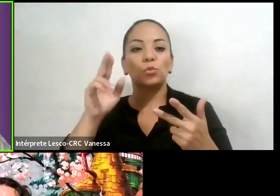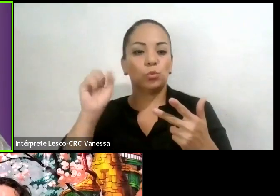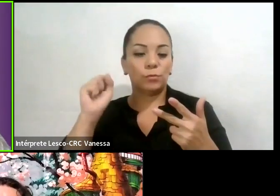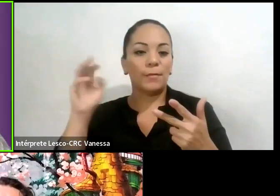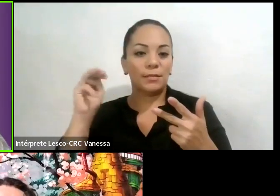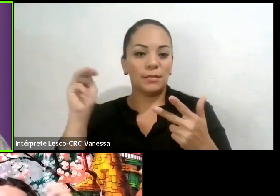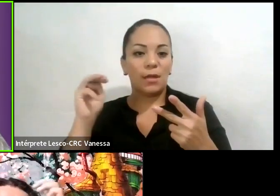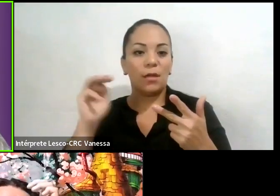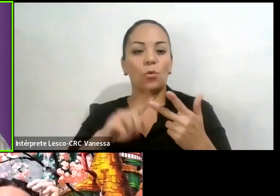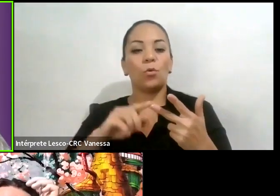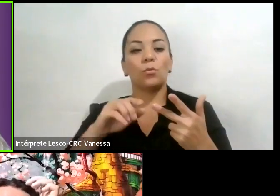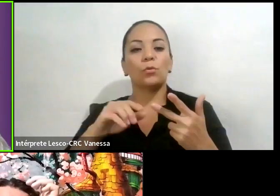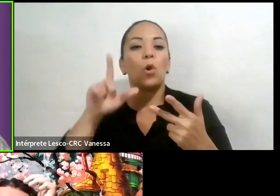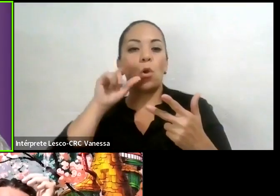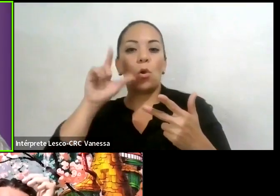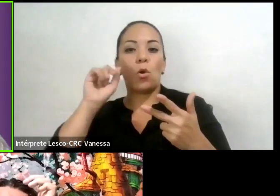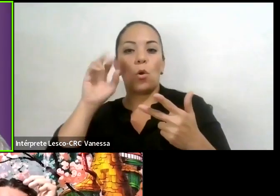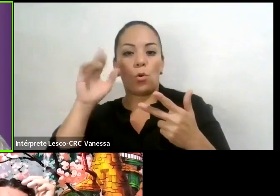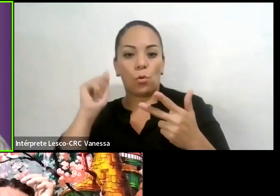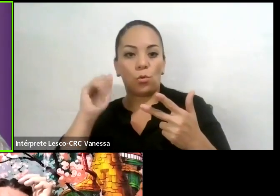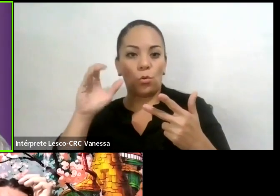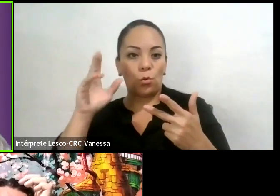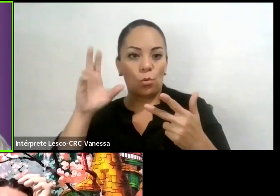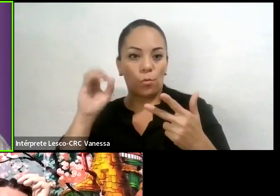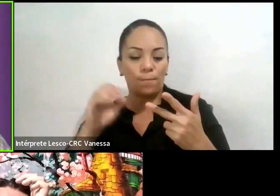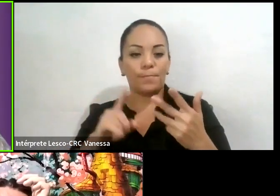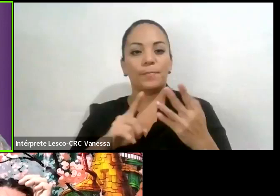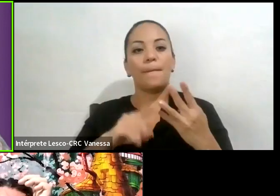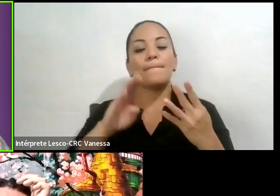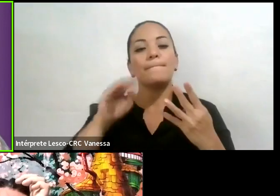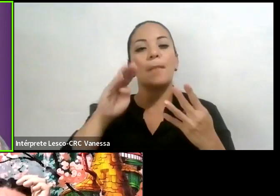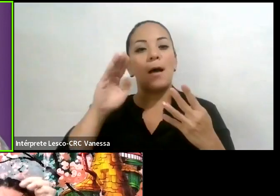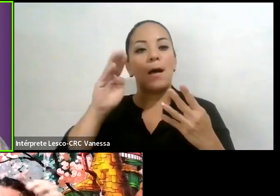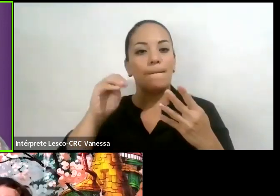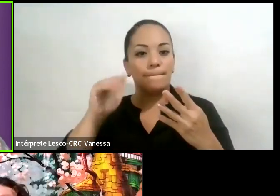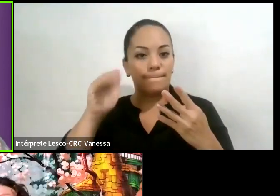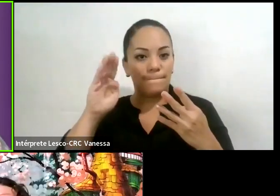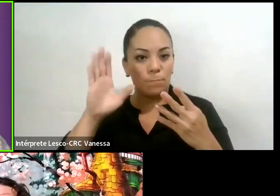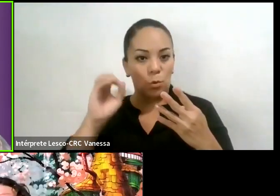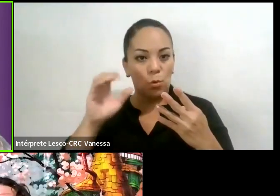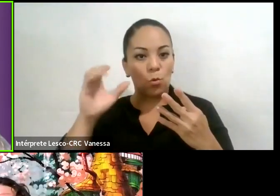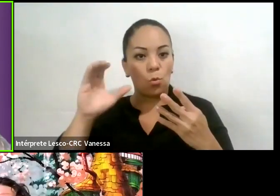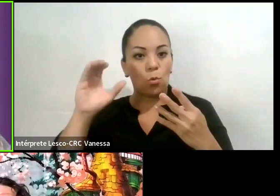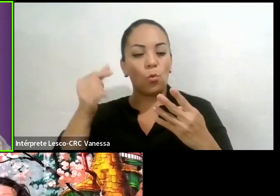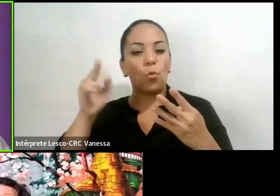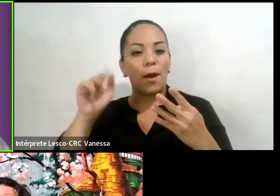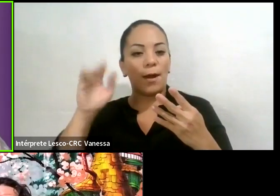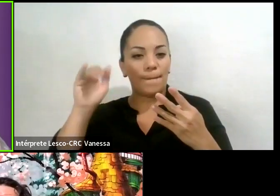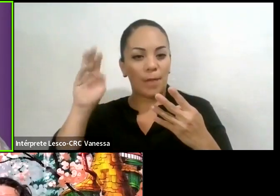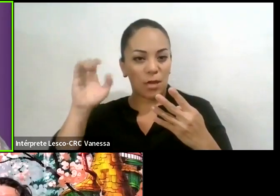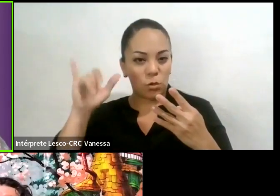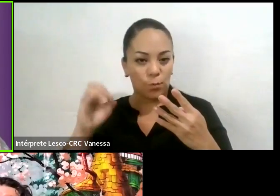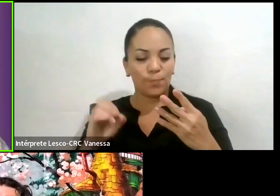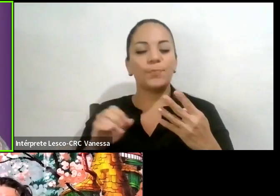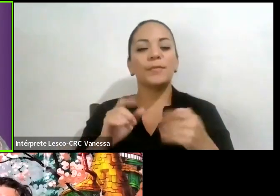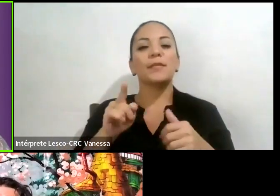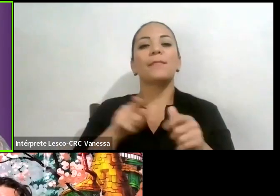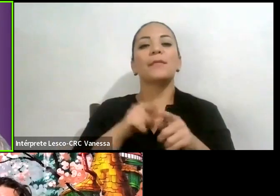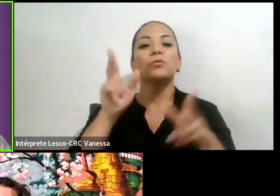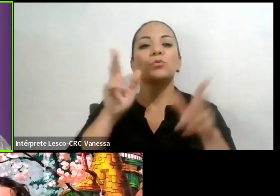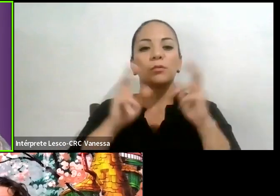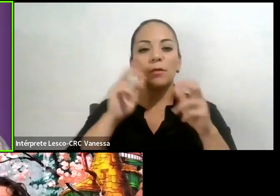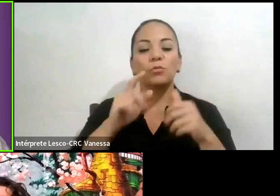como Cuco el Loro y también como Mambo el Guacamayo. Escuchamos también a